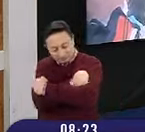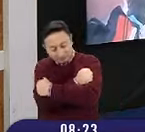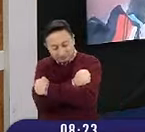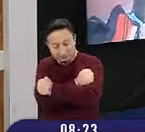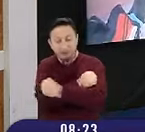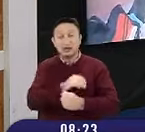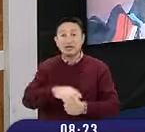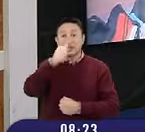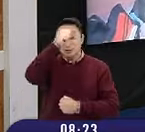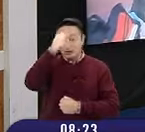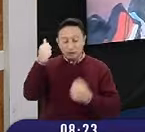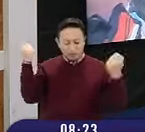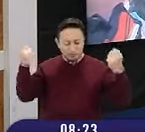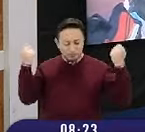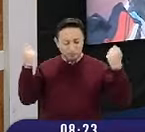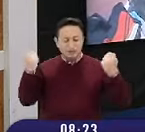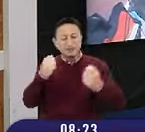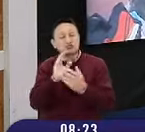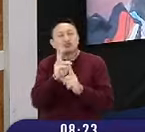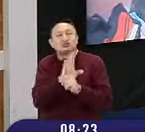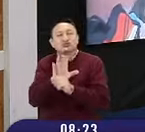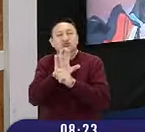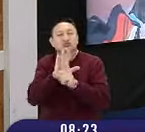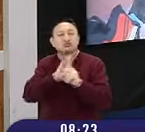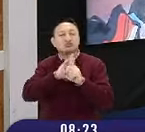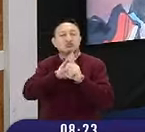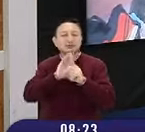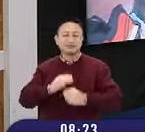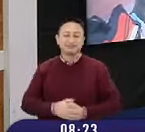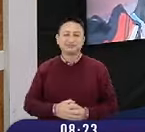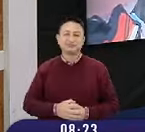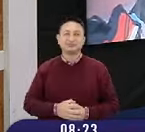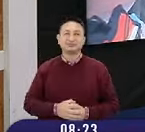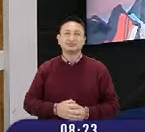el domingo te festejen y te mimen como te mereces. Adelante.